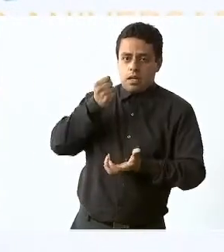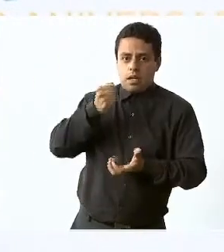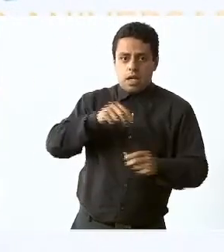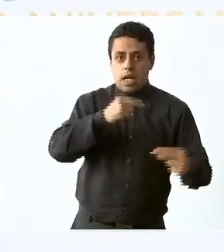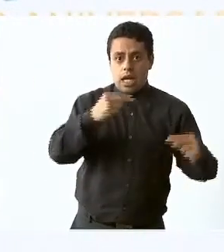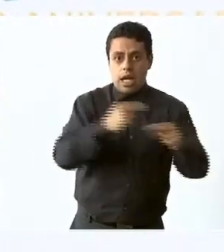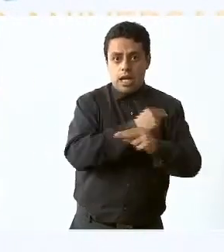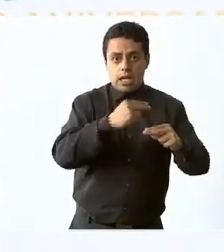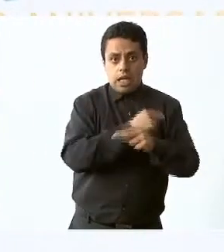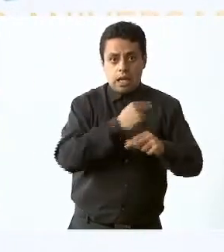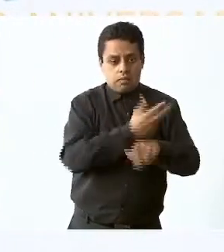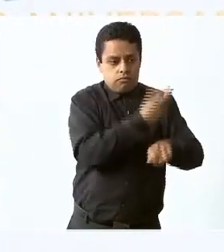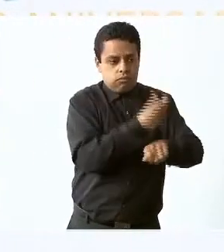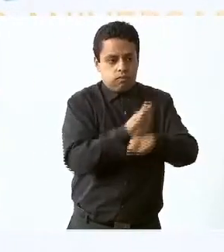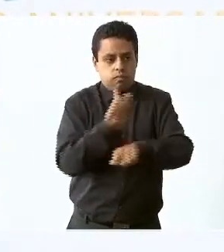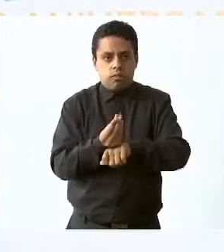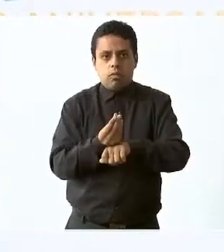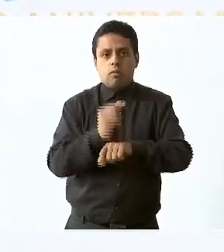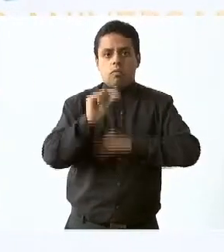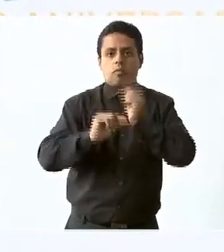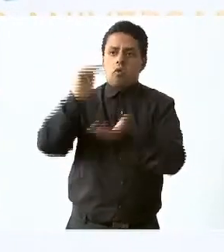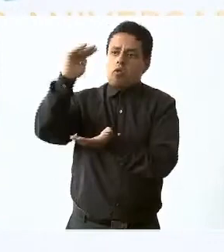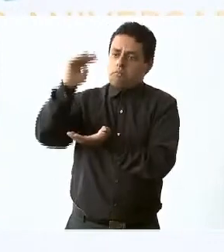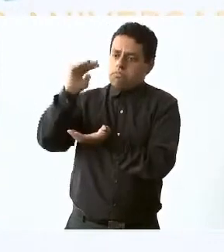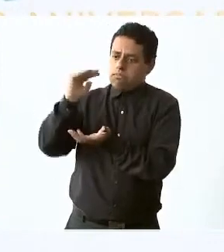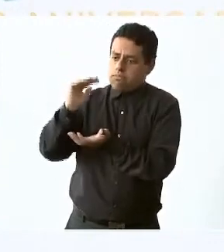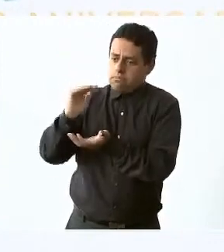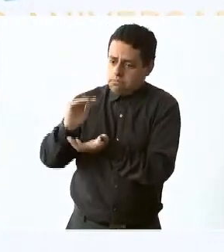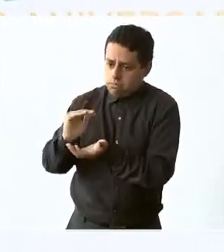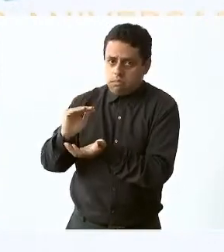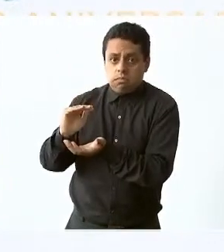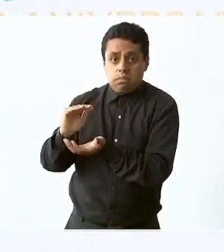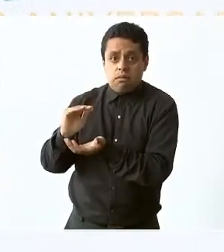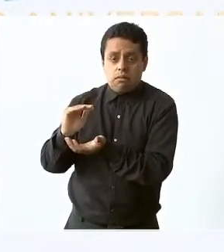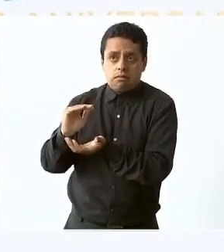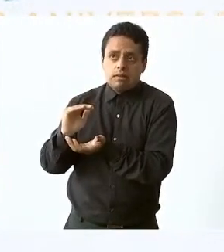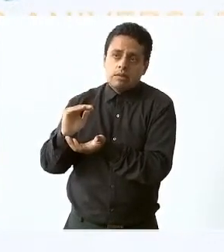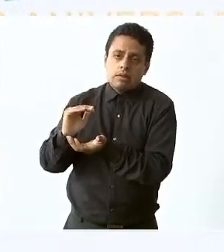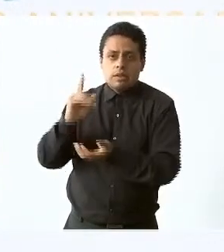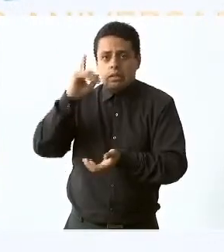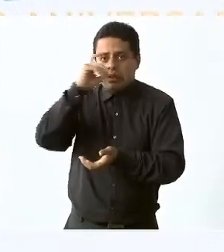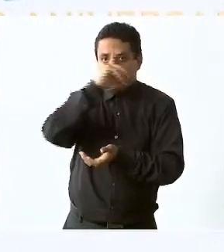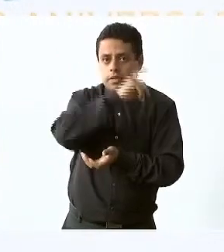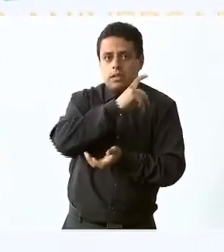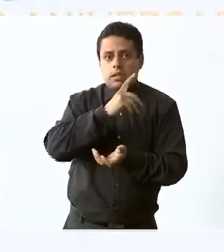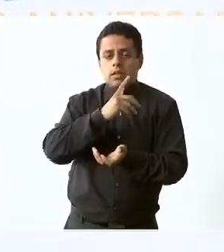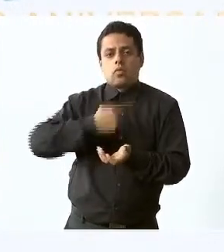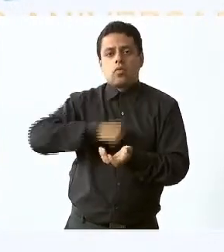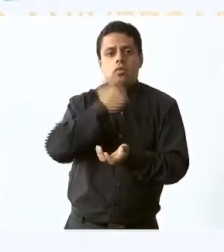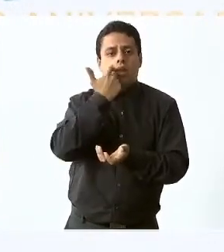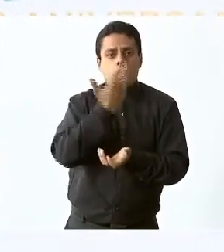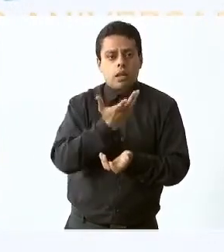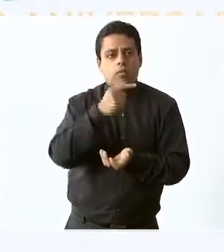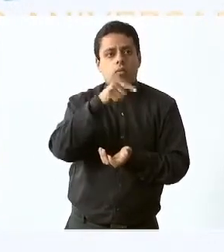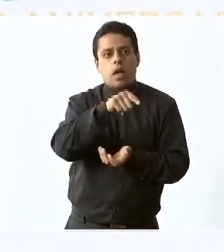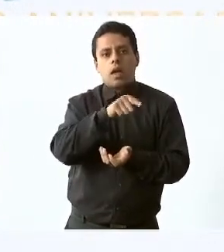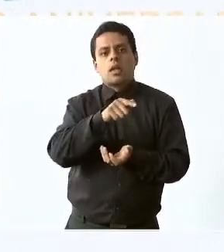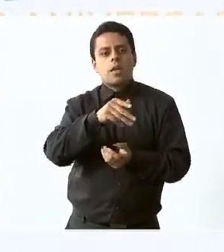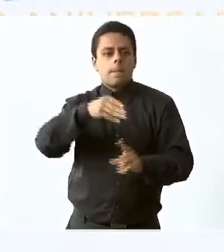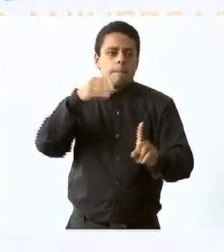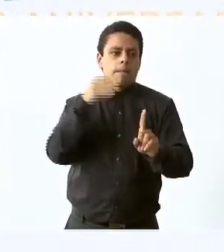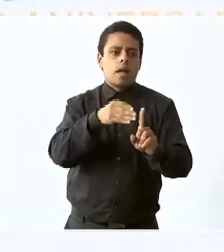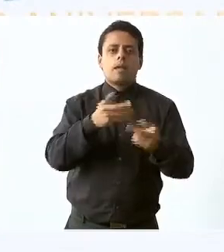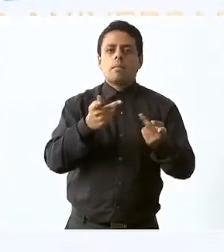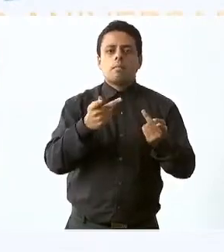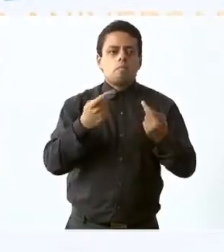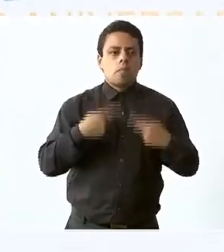carreteras ha ido año con año a la baja. Se trata de soluciones que buscan impactar positivamente en la vida